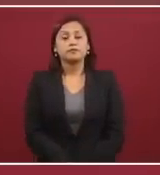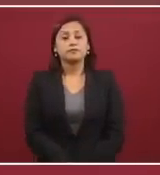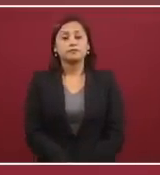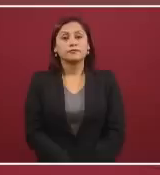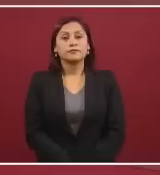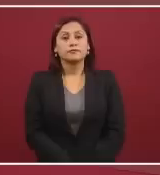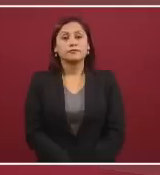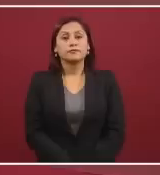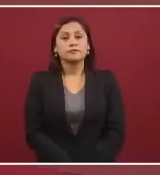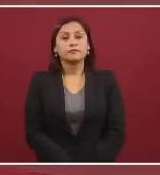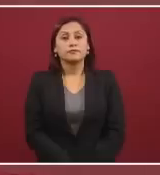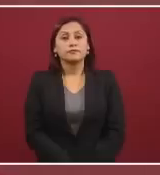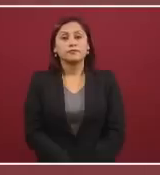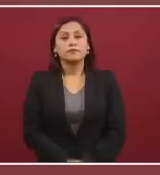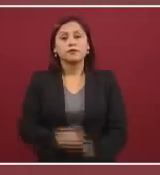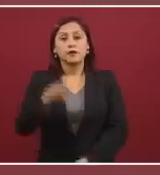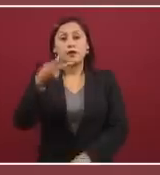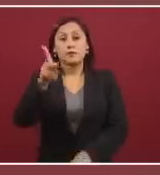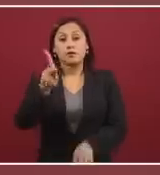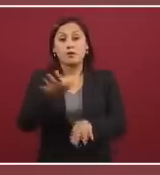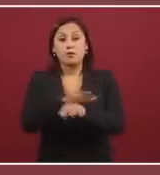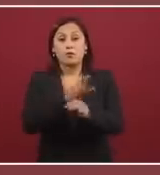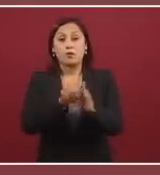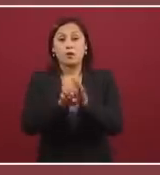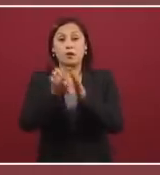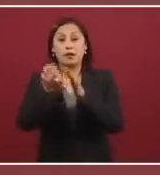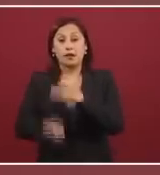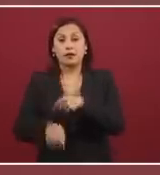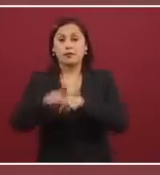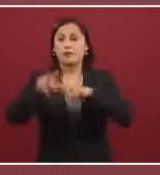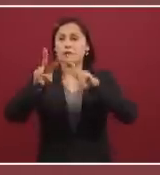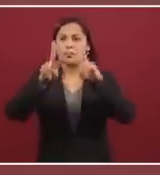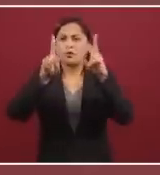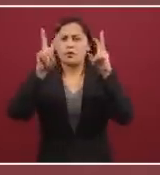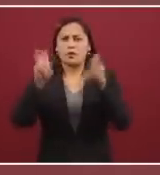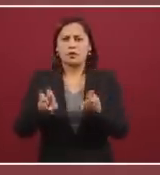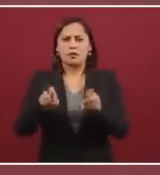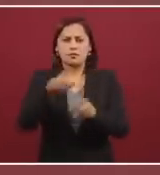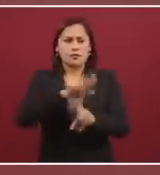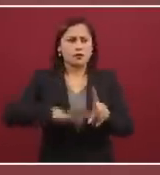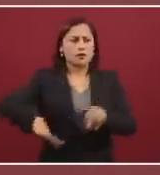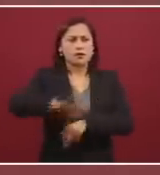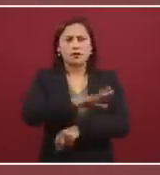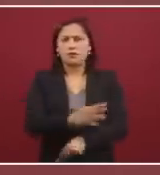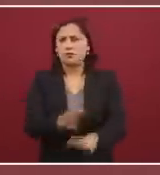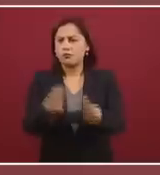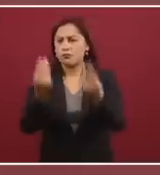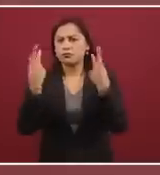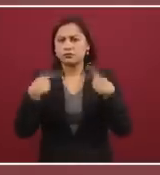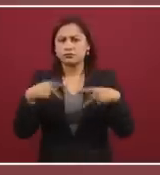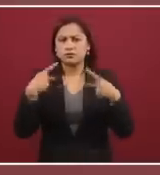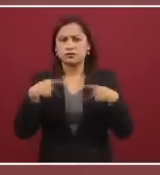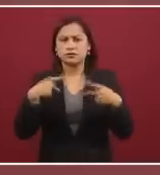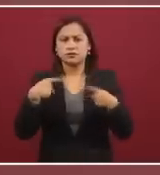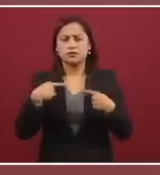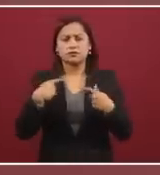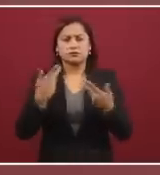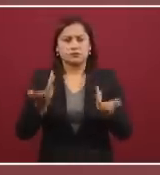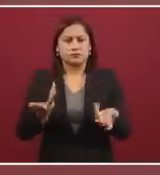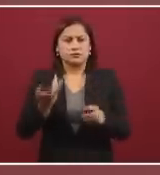como ustedes por medio del interés general el hecho que se plante en aquí